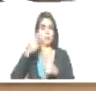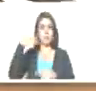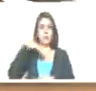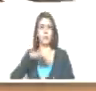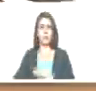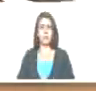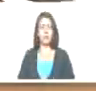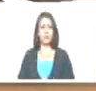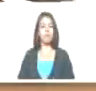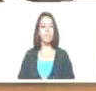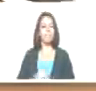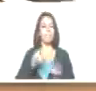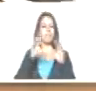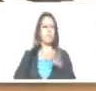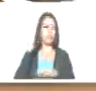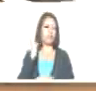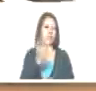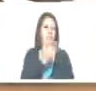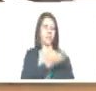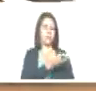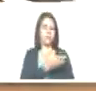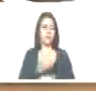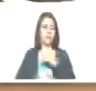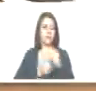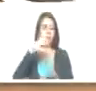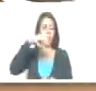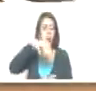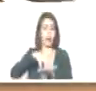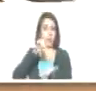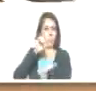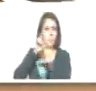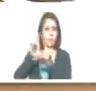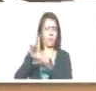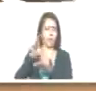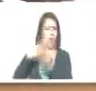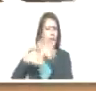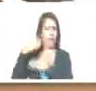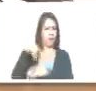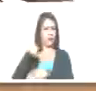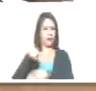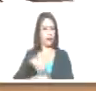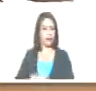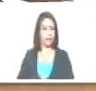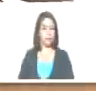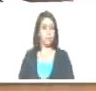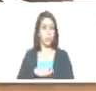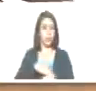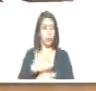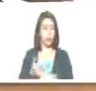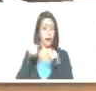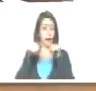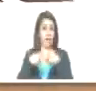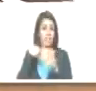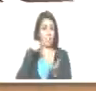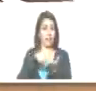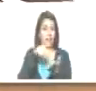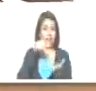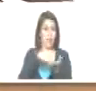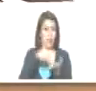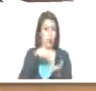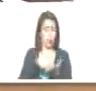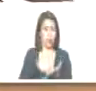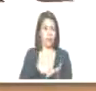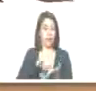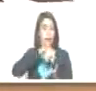moción de censura del Congreso de la República de la época. Porque esa deuda externa que Jaime